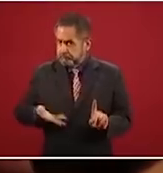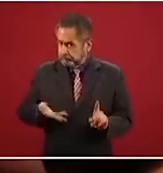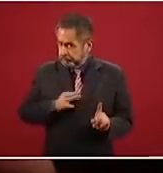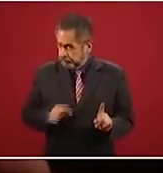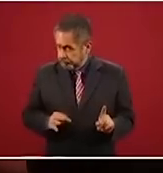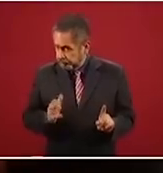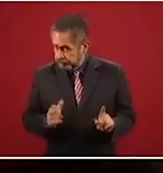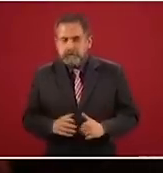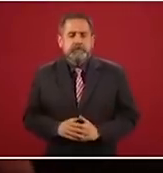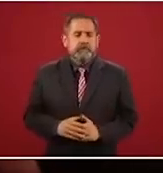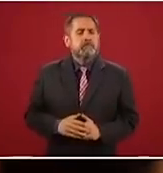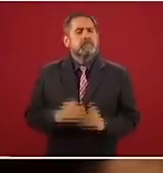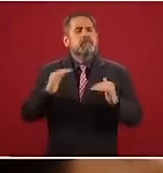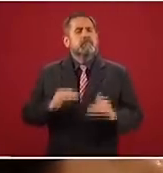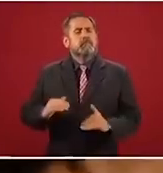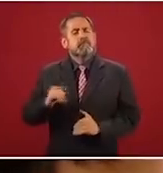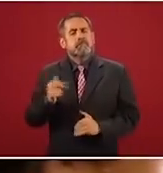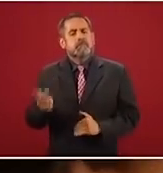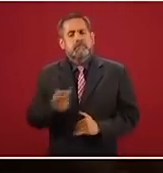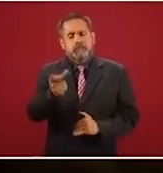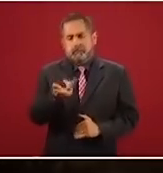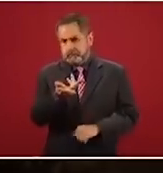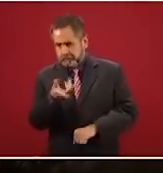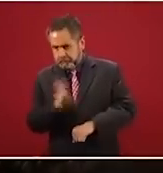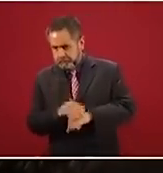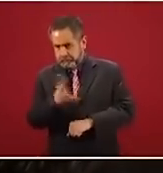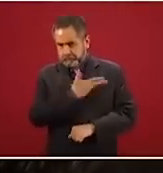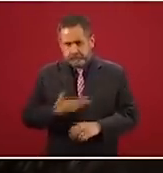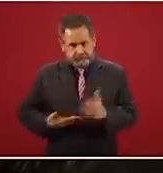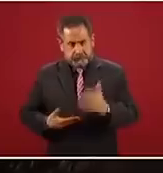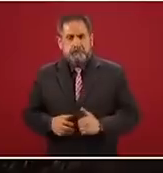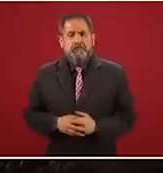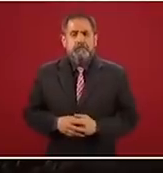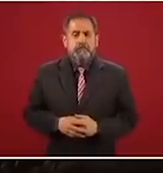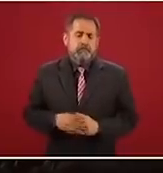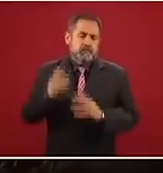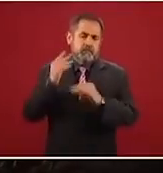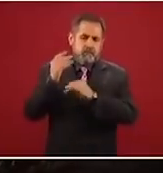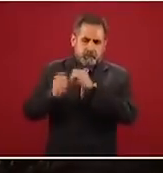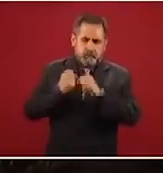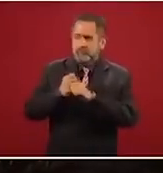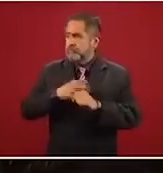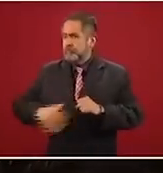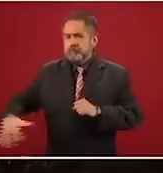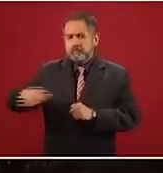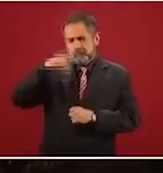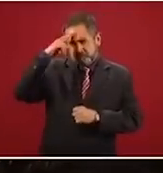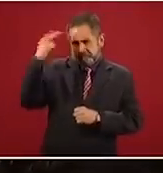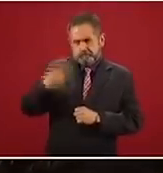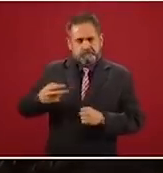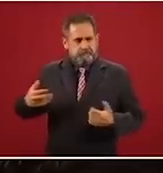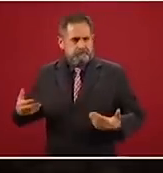Ahora, señor presidente, paralelamente, si me permite, bueno, durante años los mexicanos hemos sido